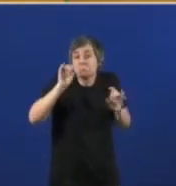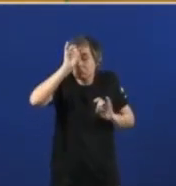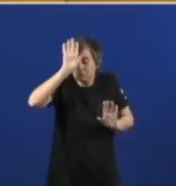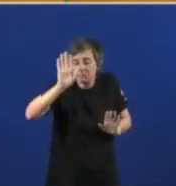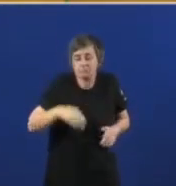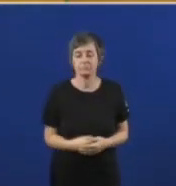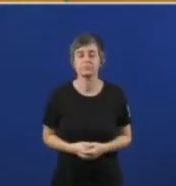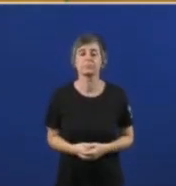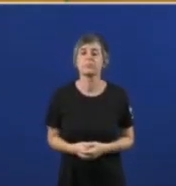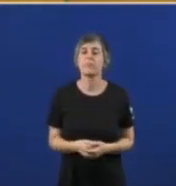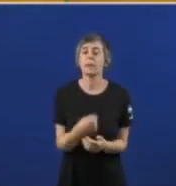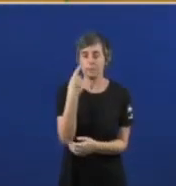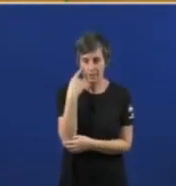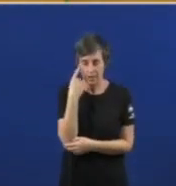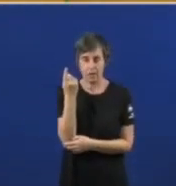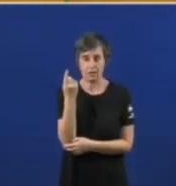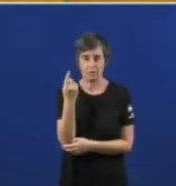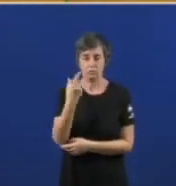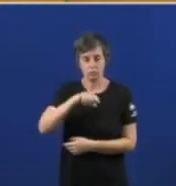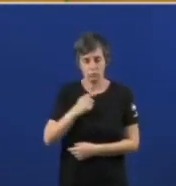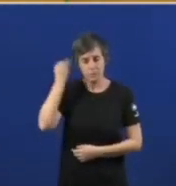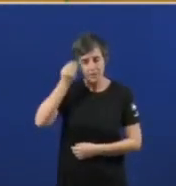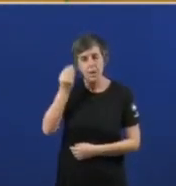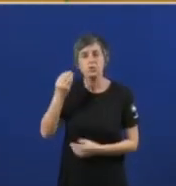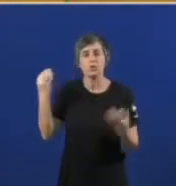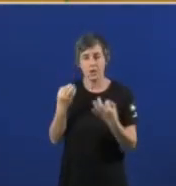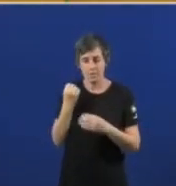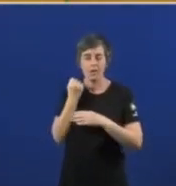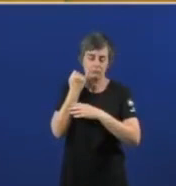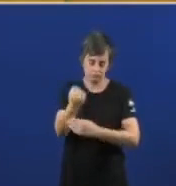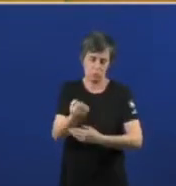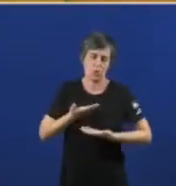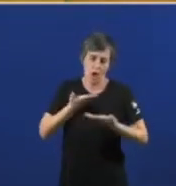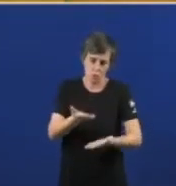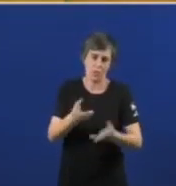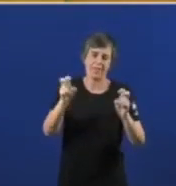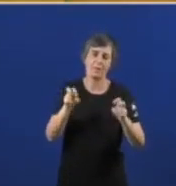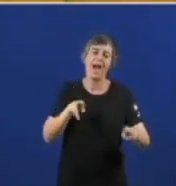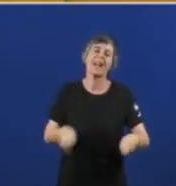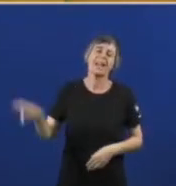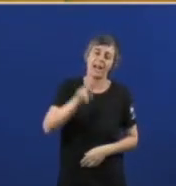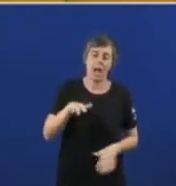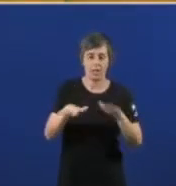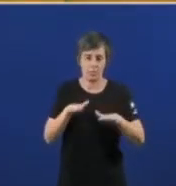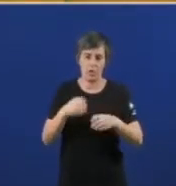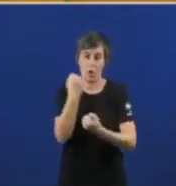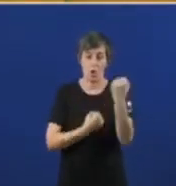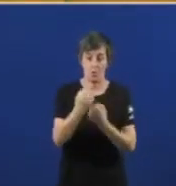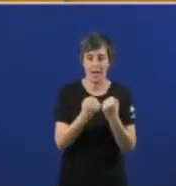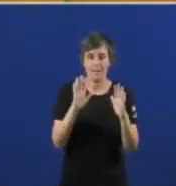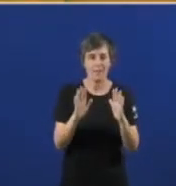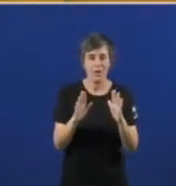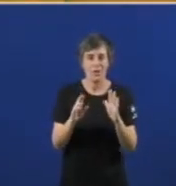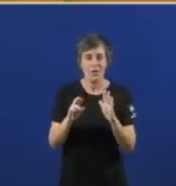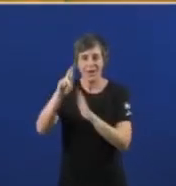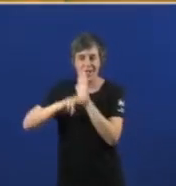Mire, nós cremos que hai que axudar na reactivación económica, pero que as súas receitas son receitas que xa